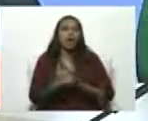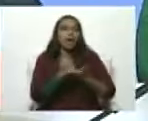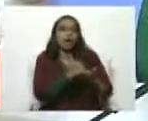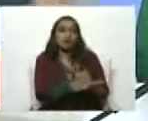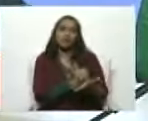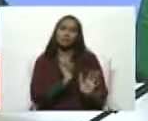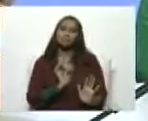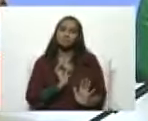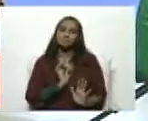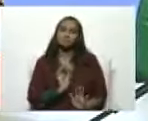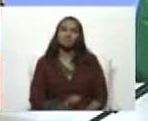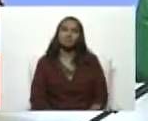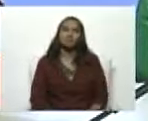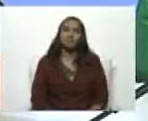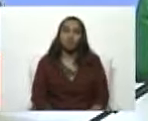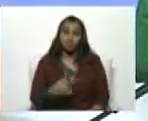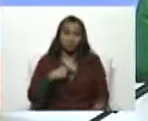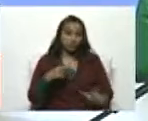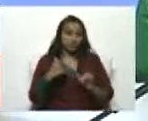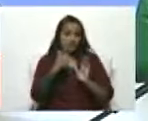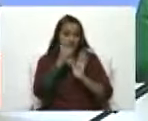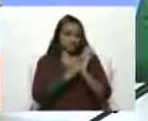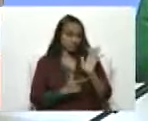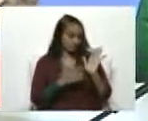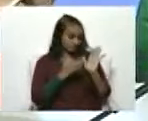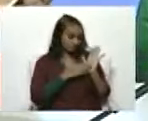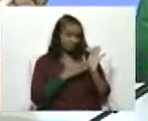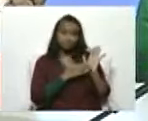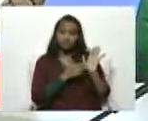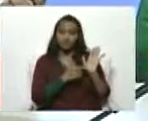yo llevo mi lista en la mano. Estos son los míos.